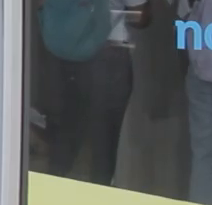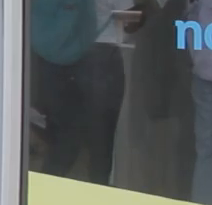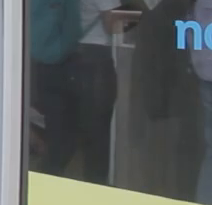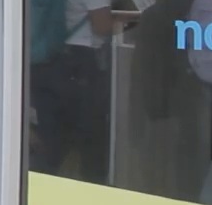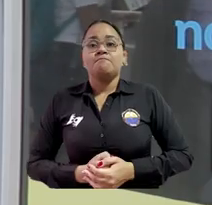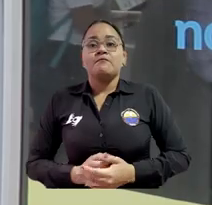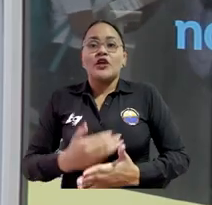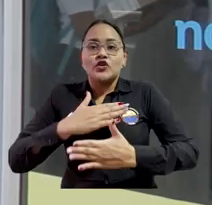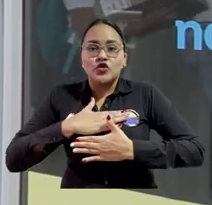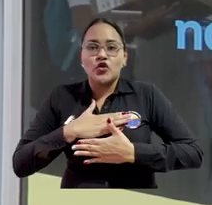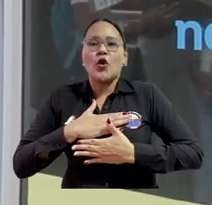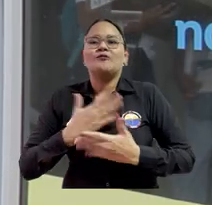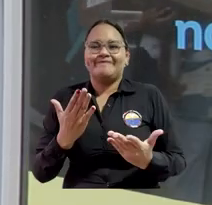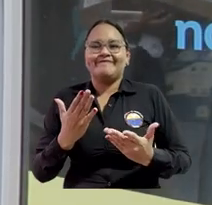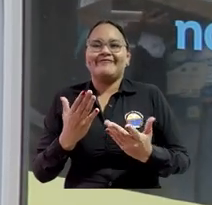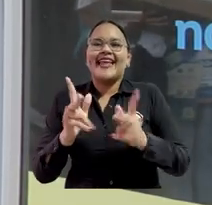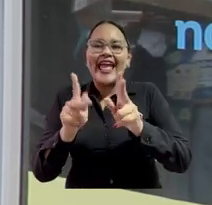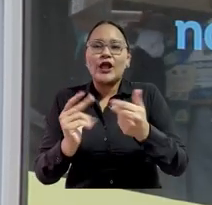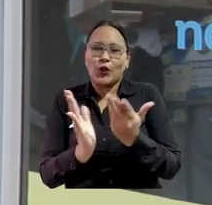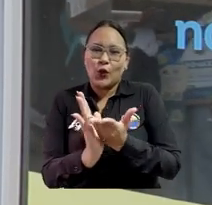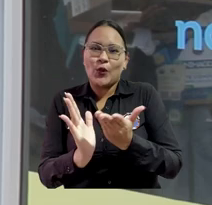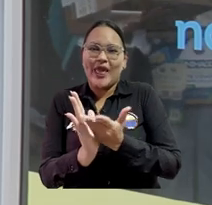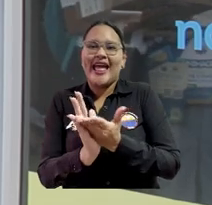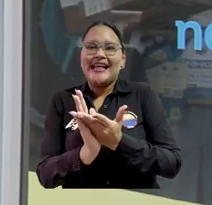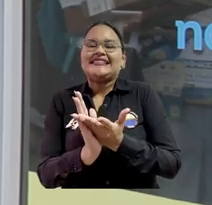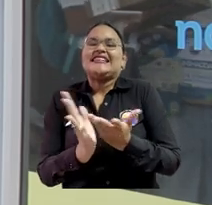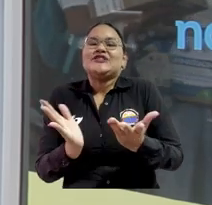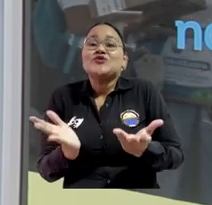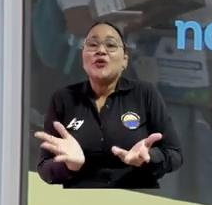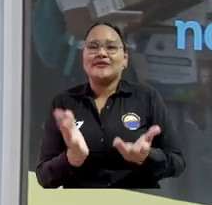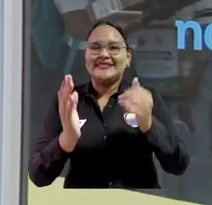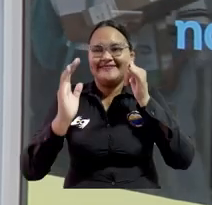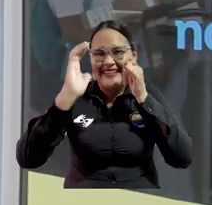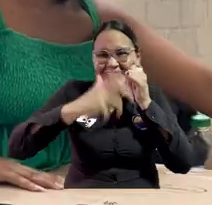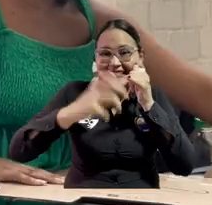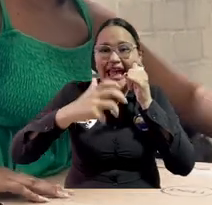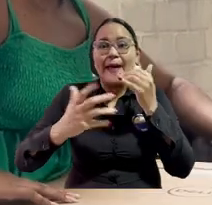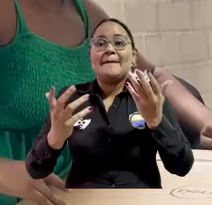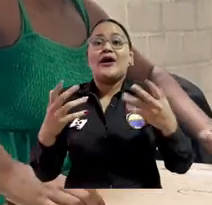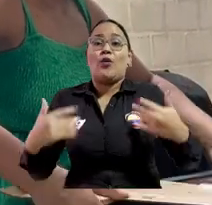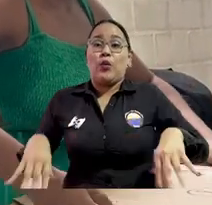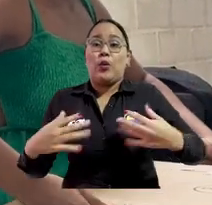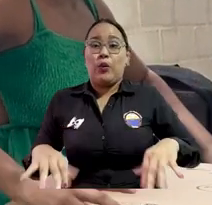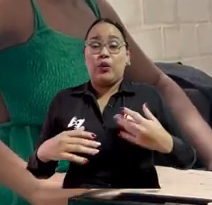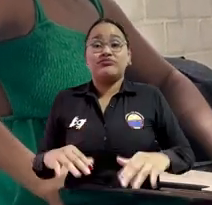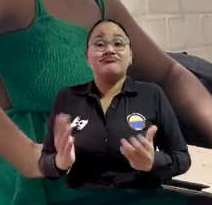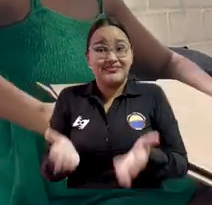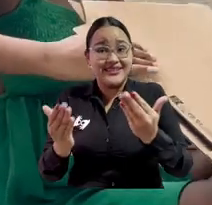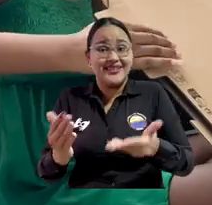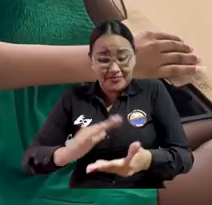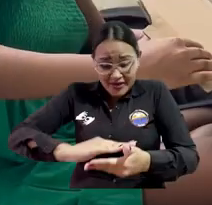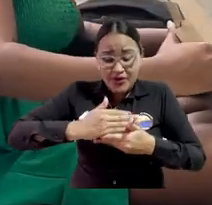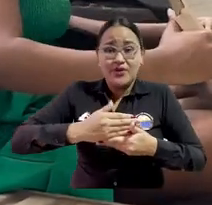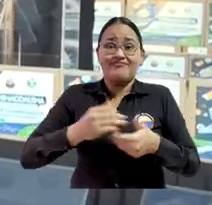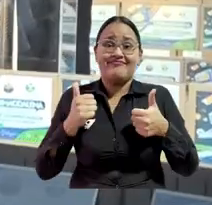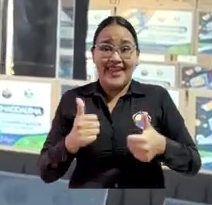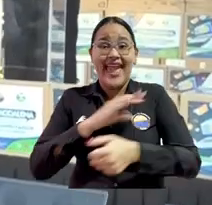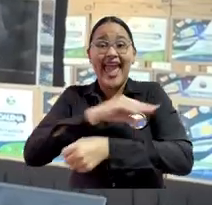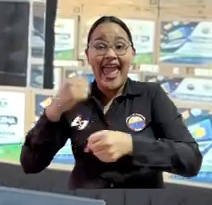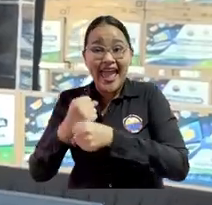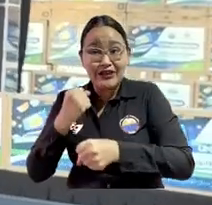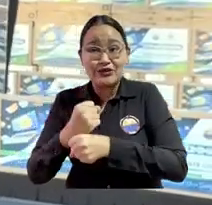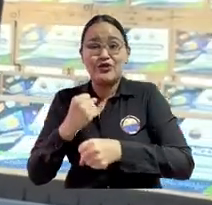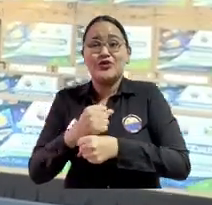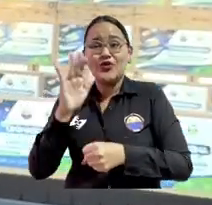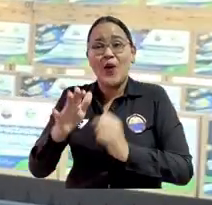En mi caso soy estudiante de sistemas y es una herramienta bastante esencial. El rector es una gran gestión por parte de él y todo su